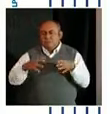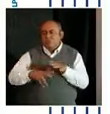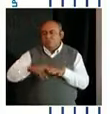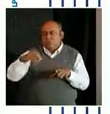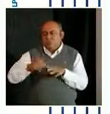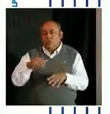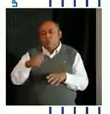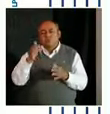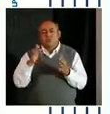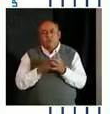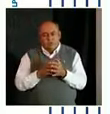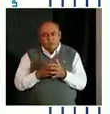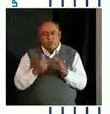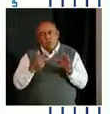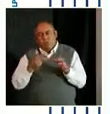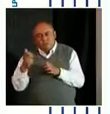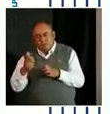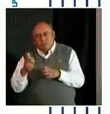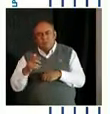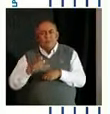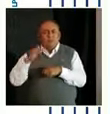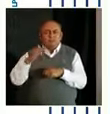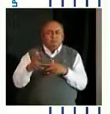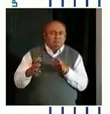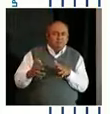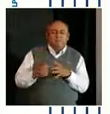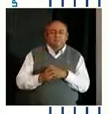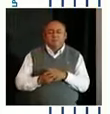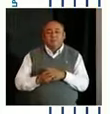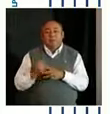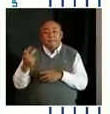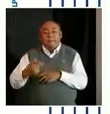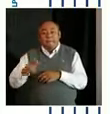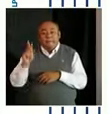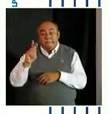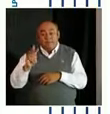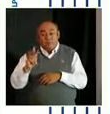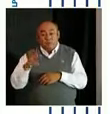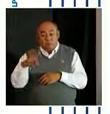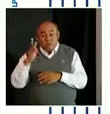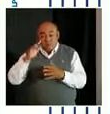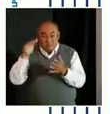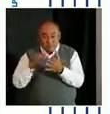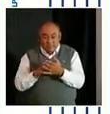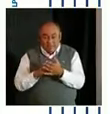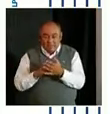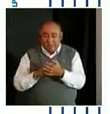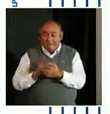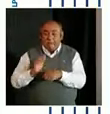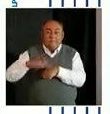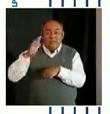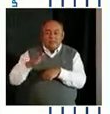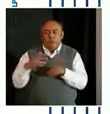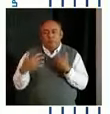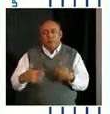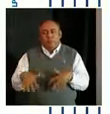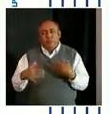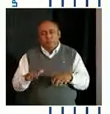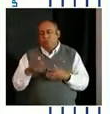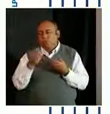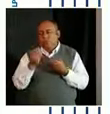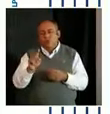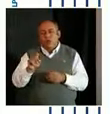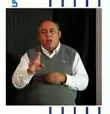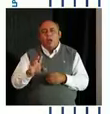200 litros, 12,200, pero el promedio es de 14,253. Esta es una cifra